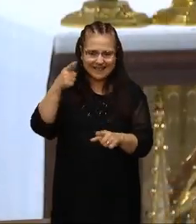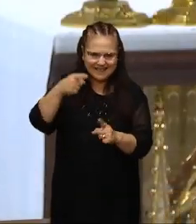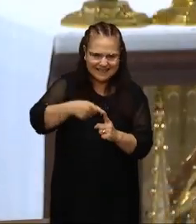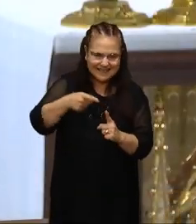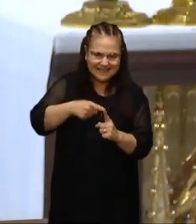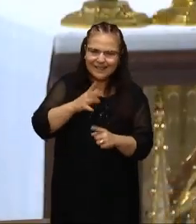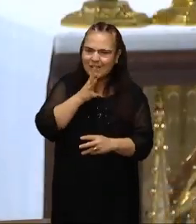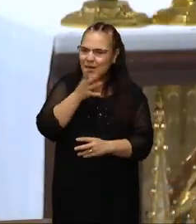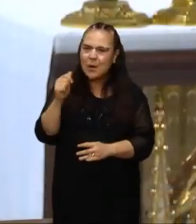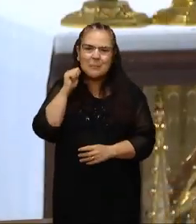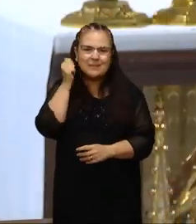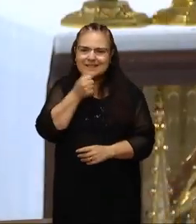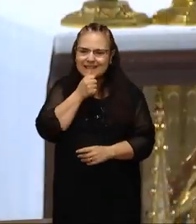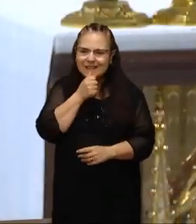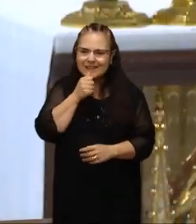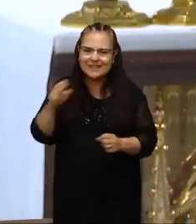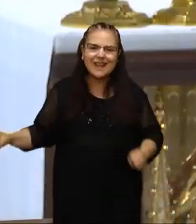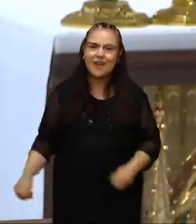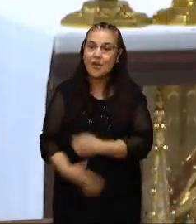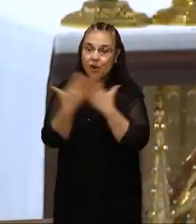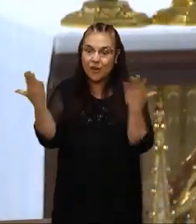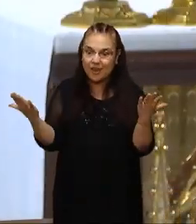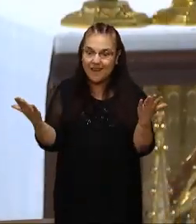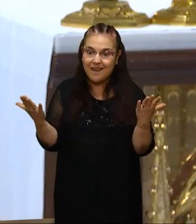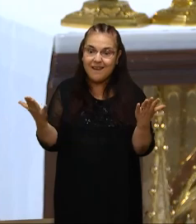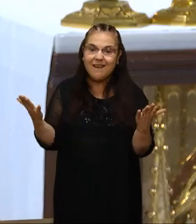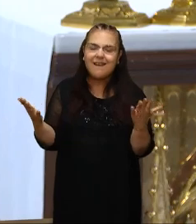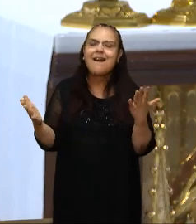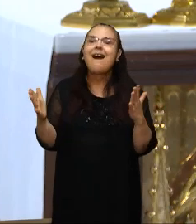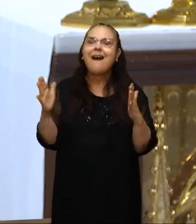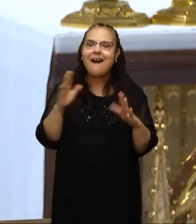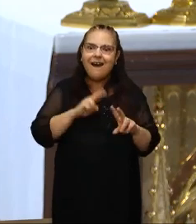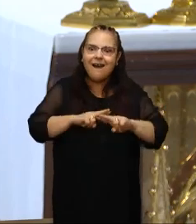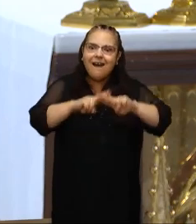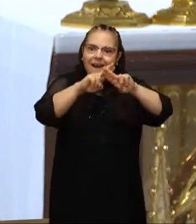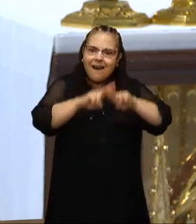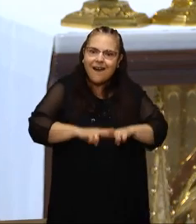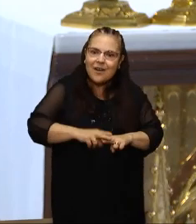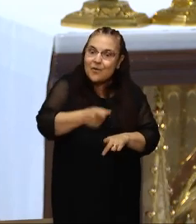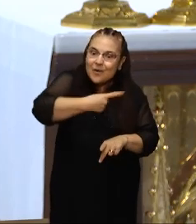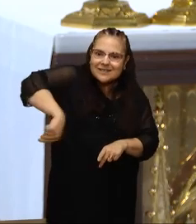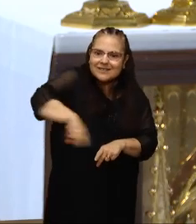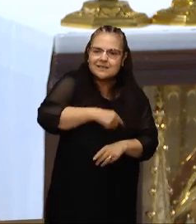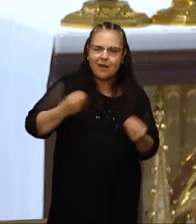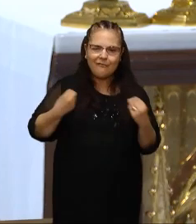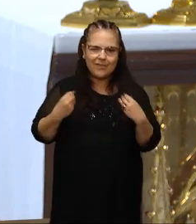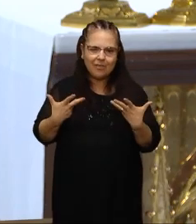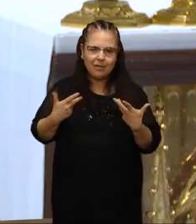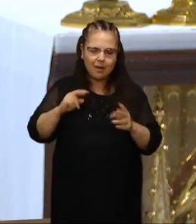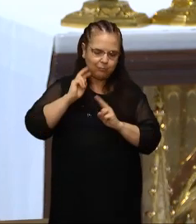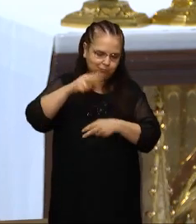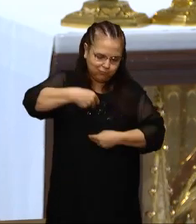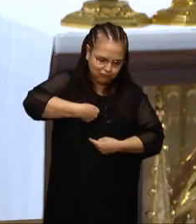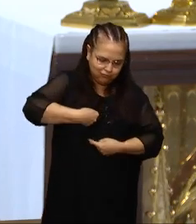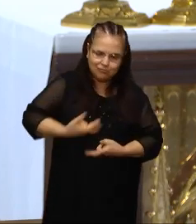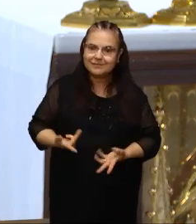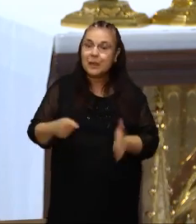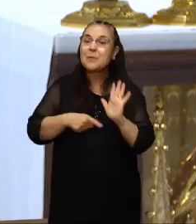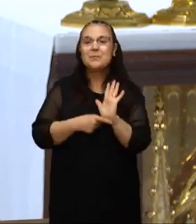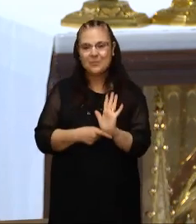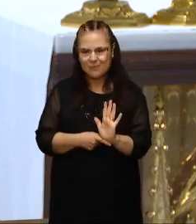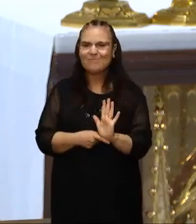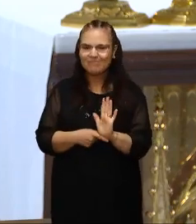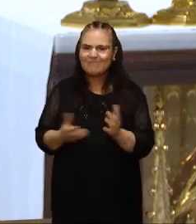los misterios de gloria. Repasemos todos esos misterios propios de nuestra vida y presentémoslos como